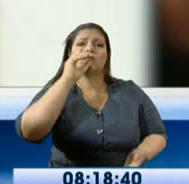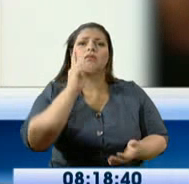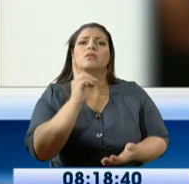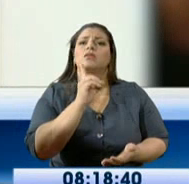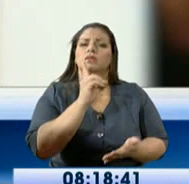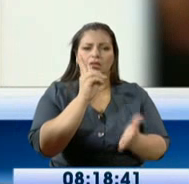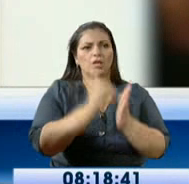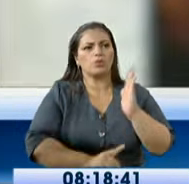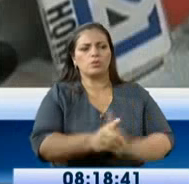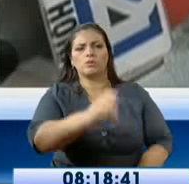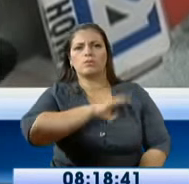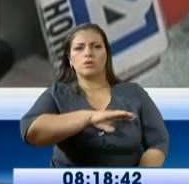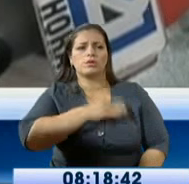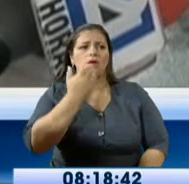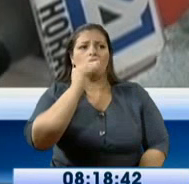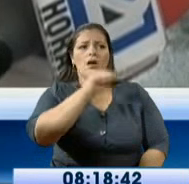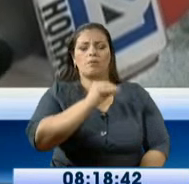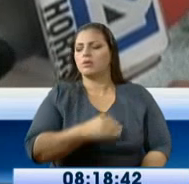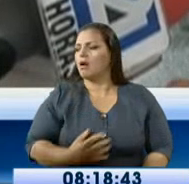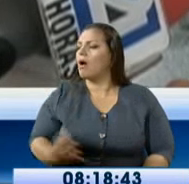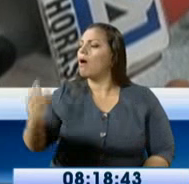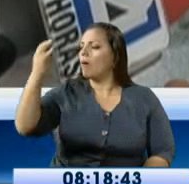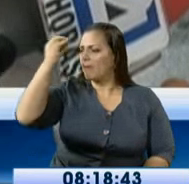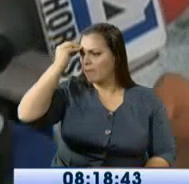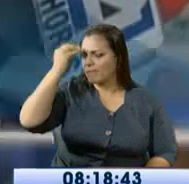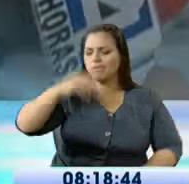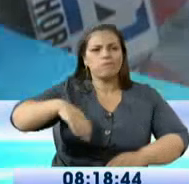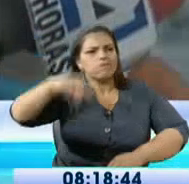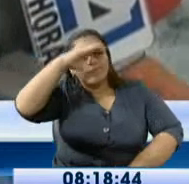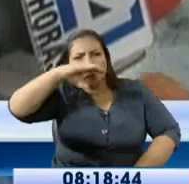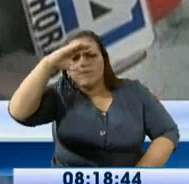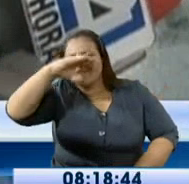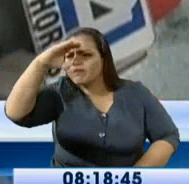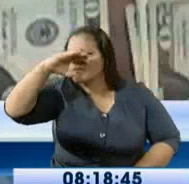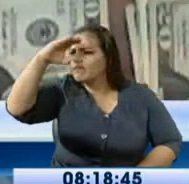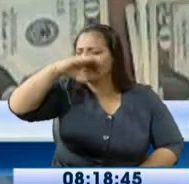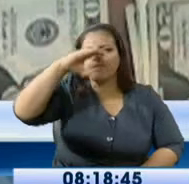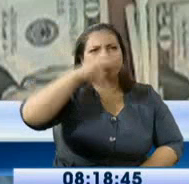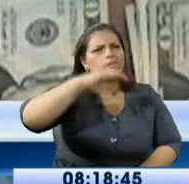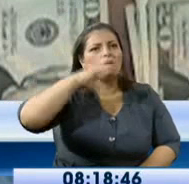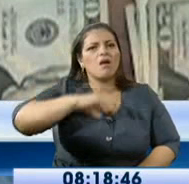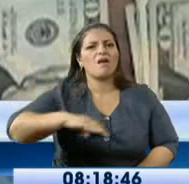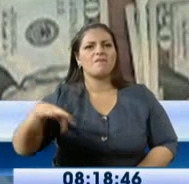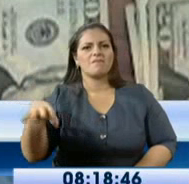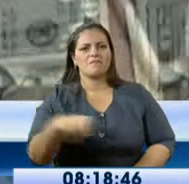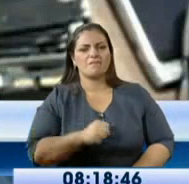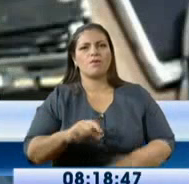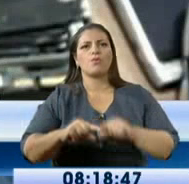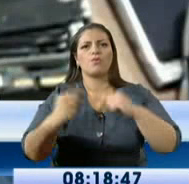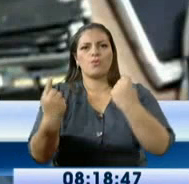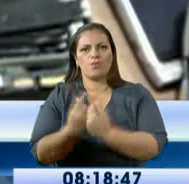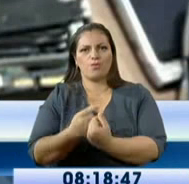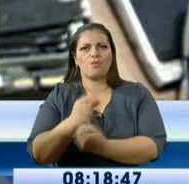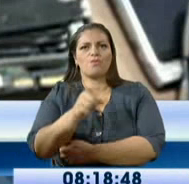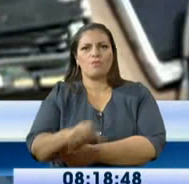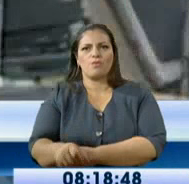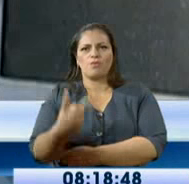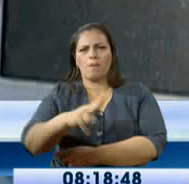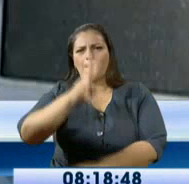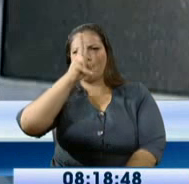40 adolescentes. Por medio de la adolescente que fue desaparecida, que pusieron la denuncia, resultó ese tipo